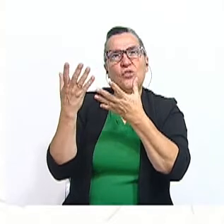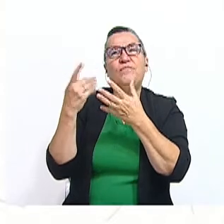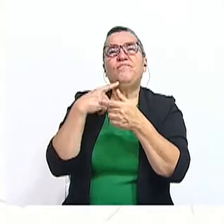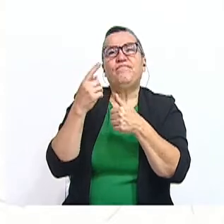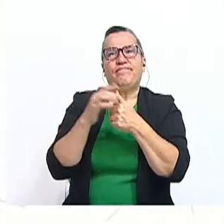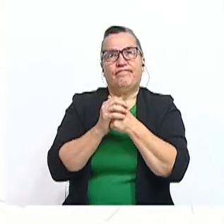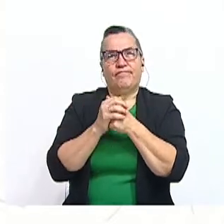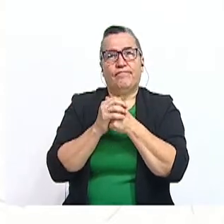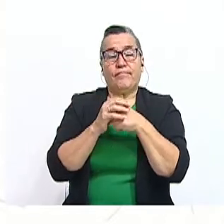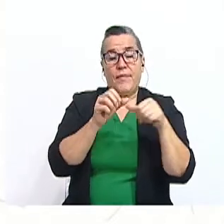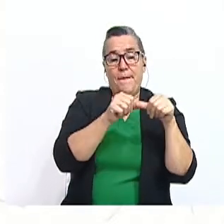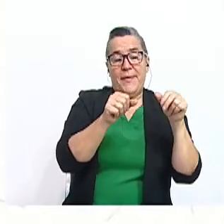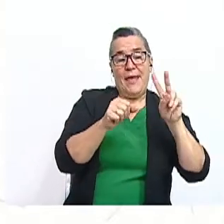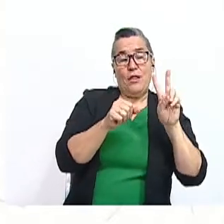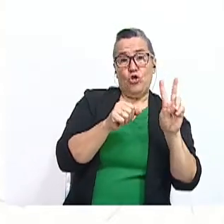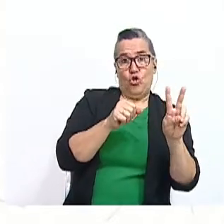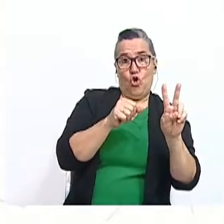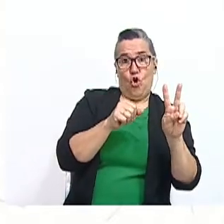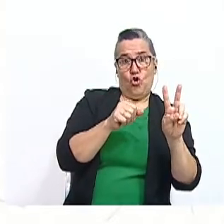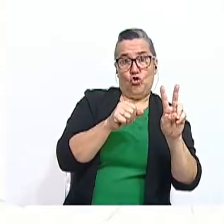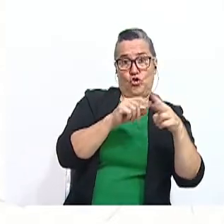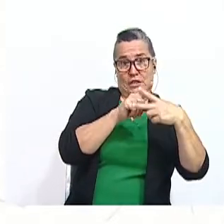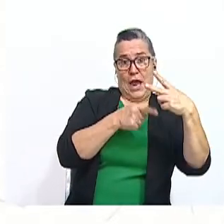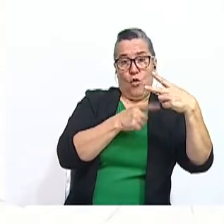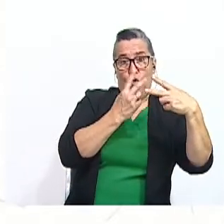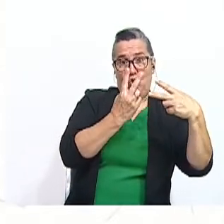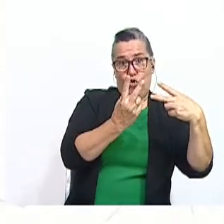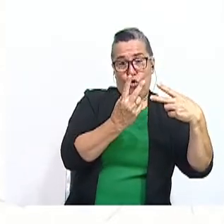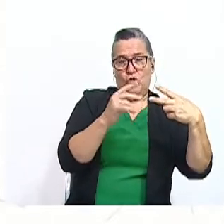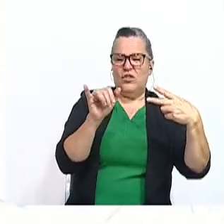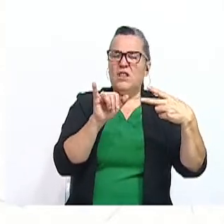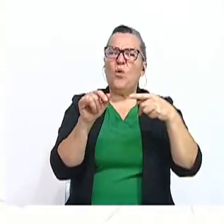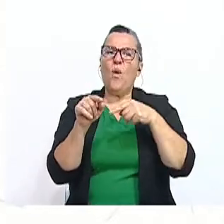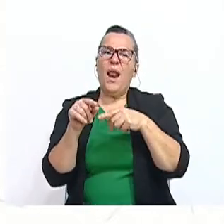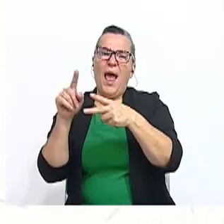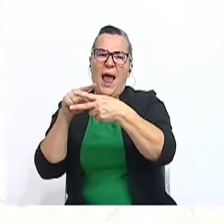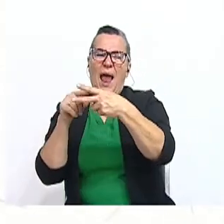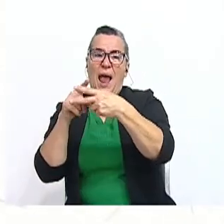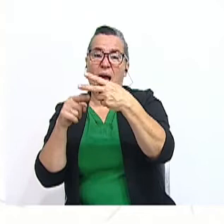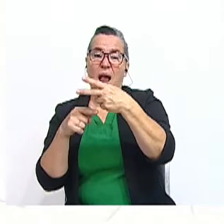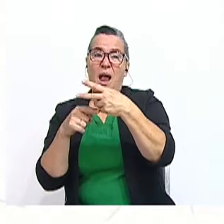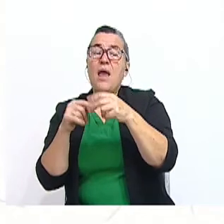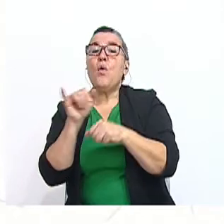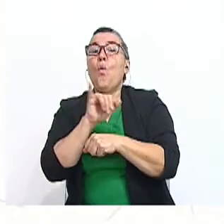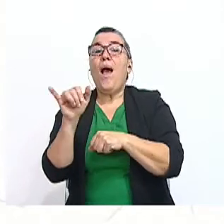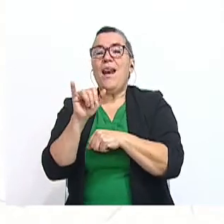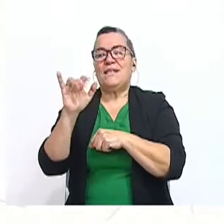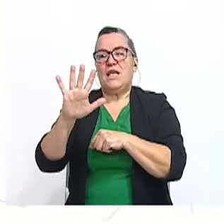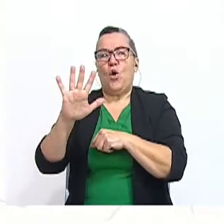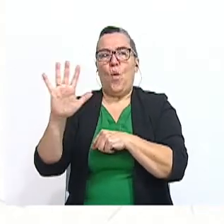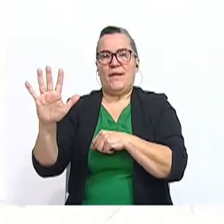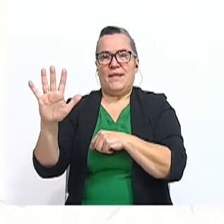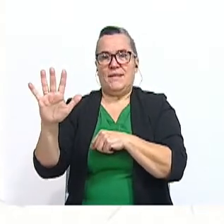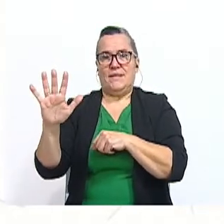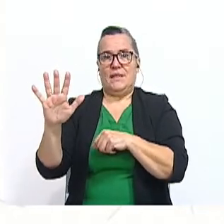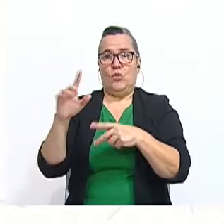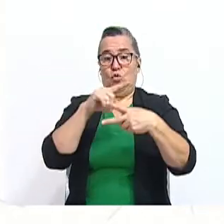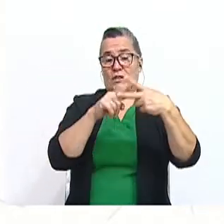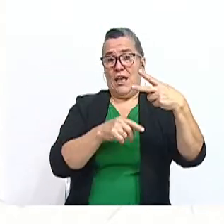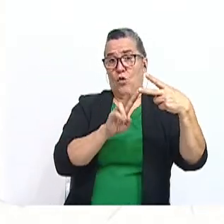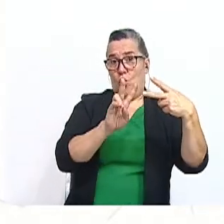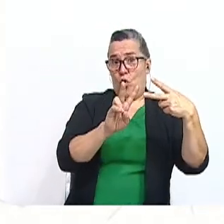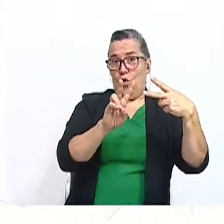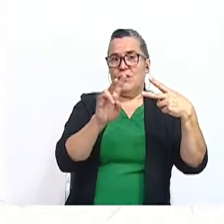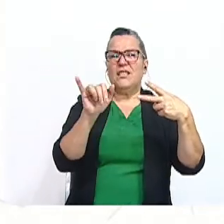dato que la medida del ángulo 2 es igual a 55. Bueno, entonces, ¿les